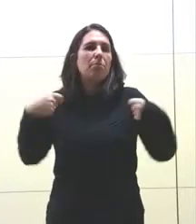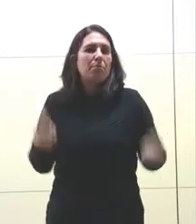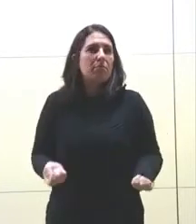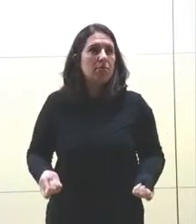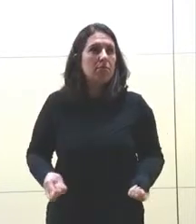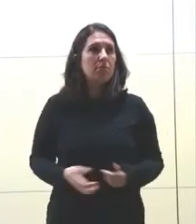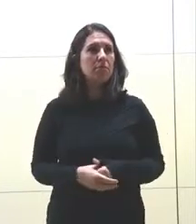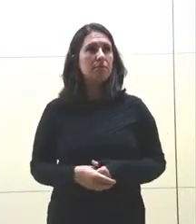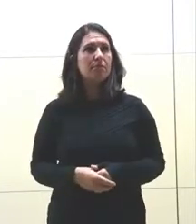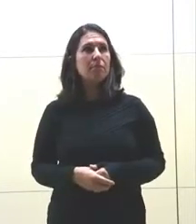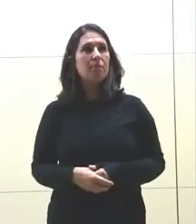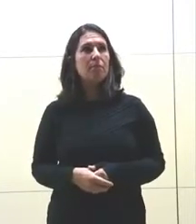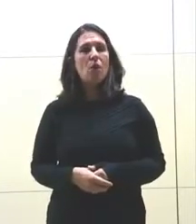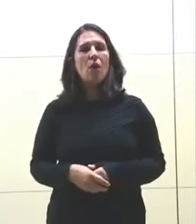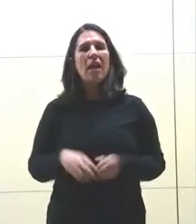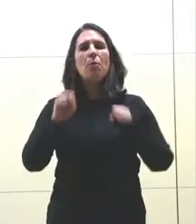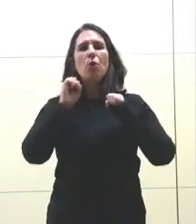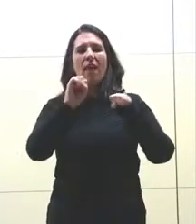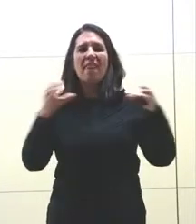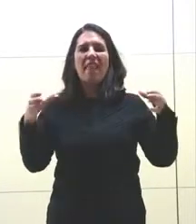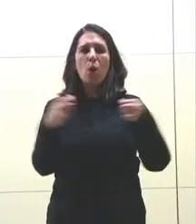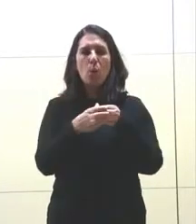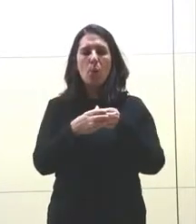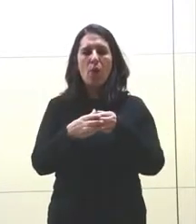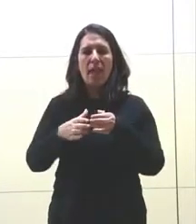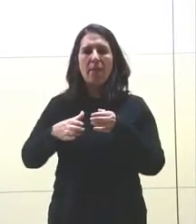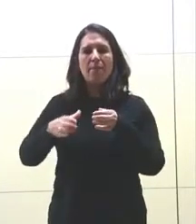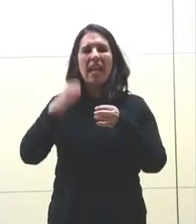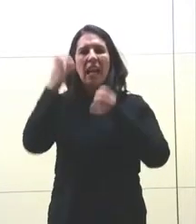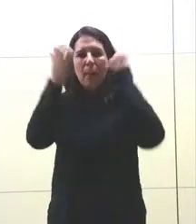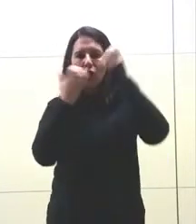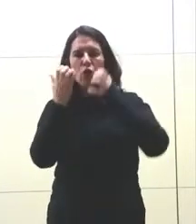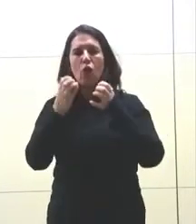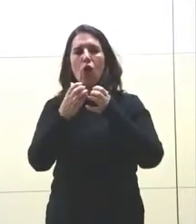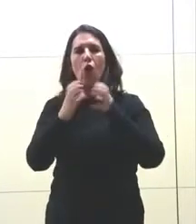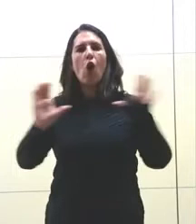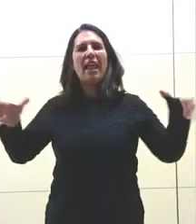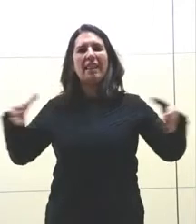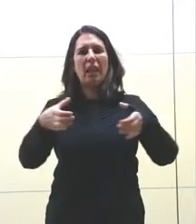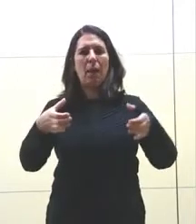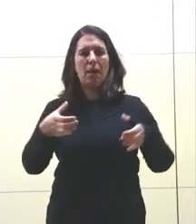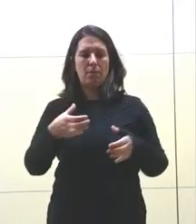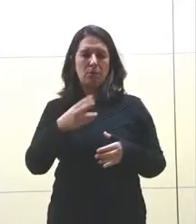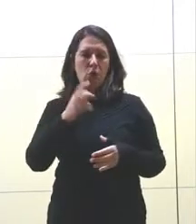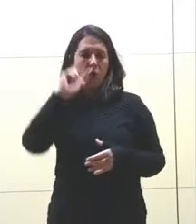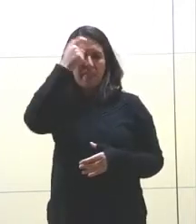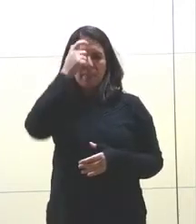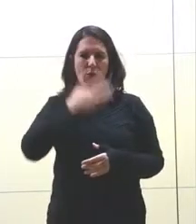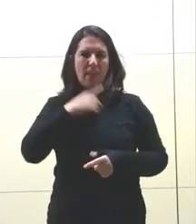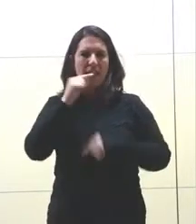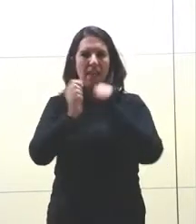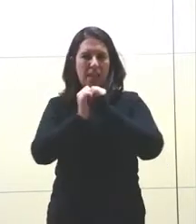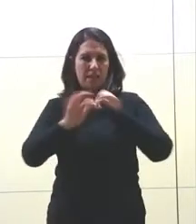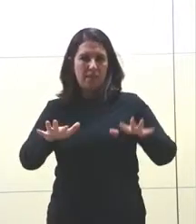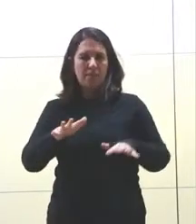colectiva, es un concepto de epidemiología que proviene del campo de la